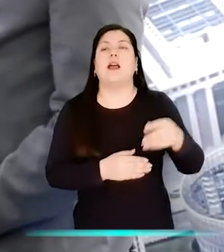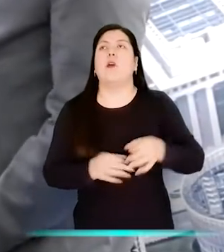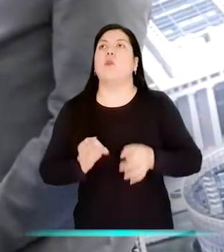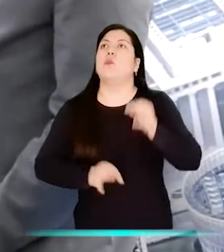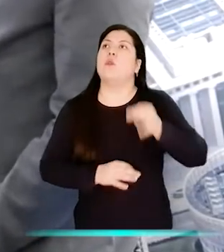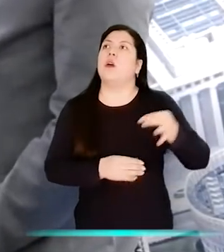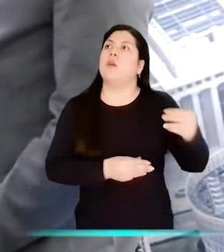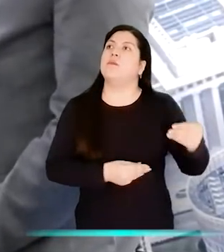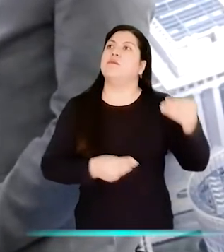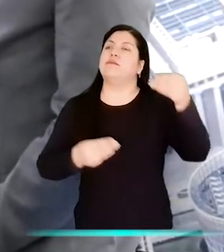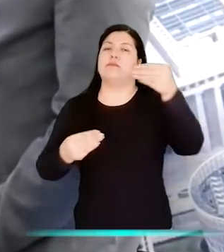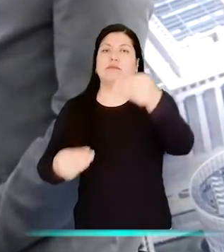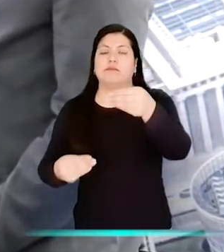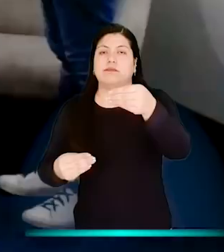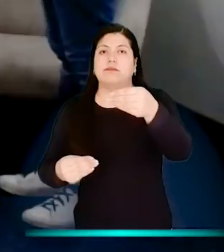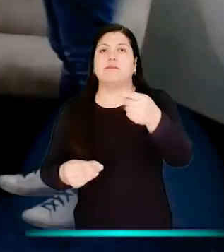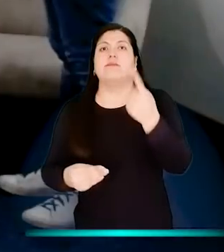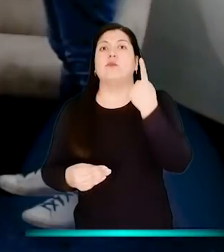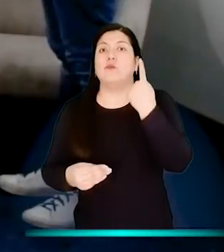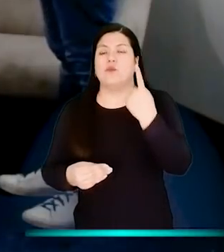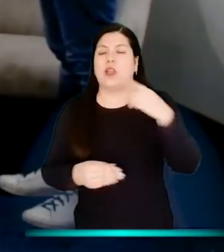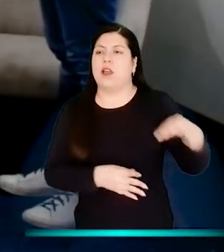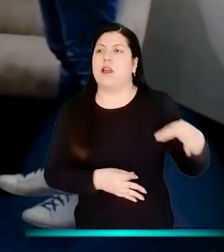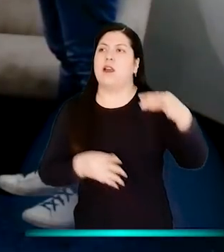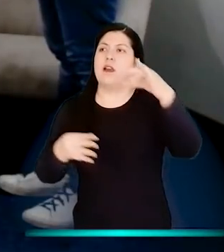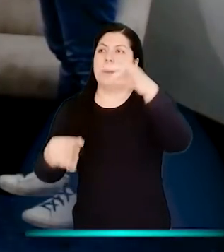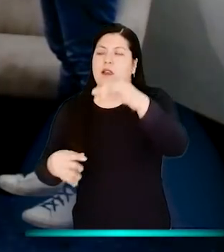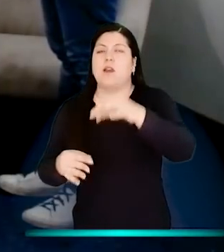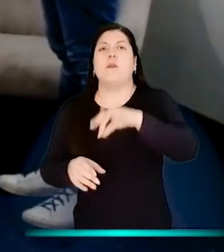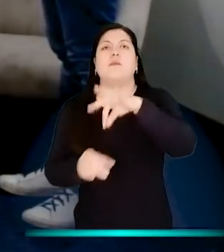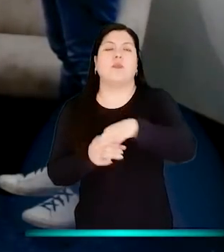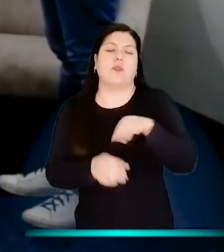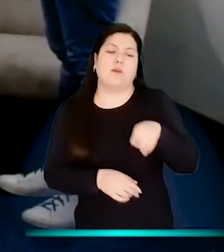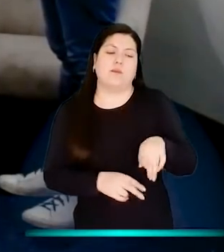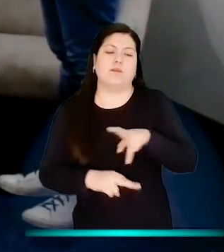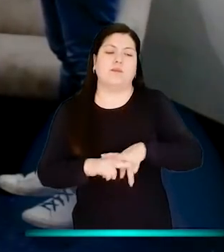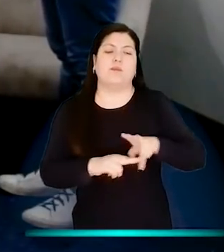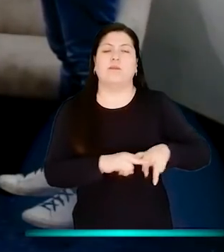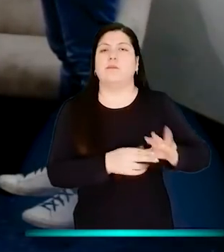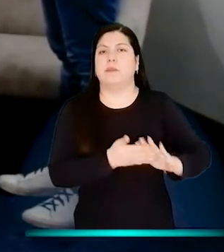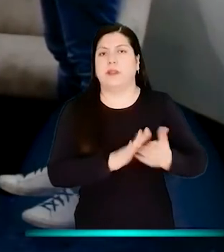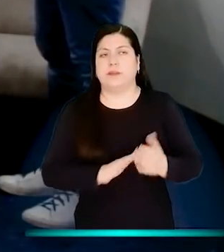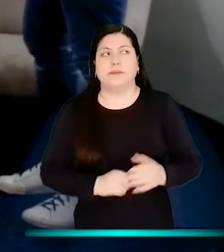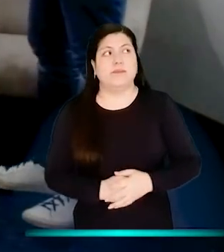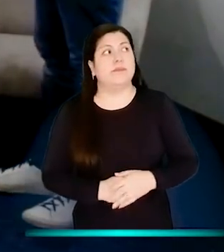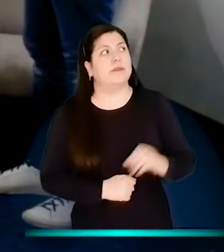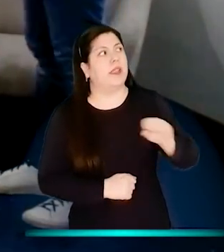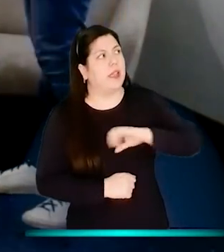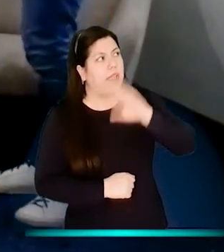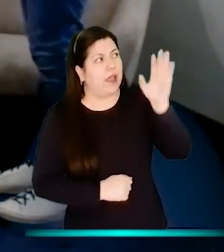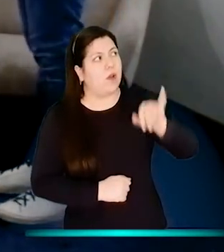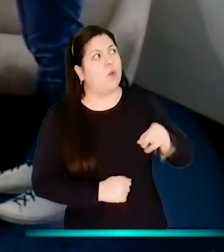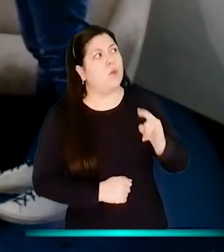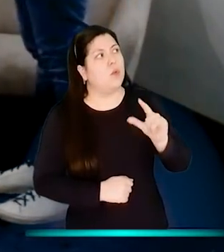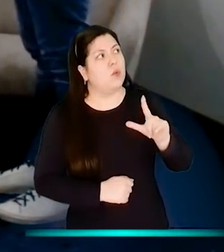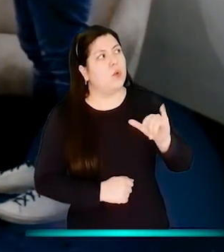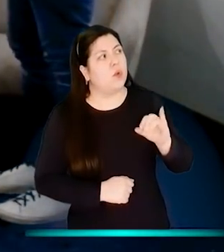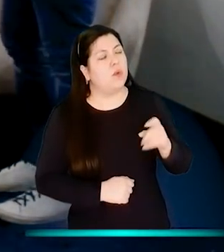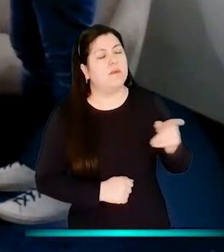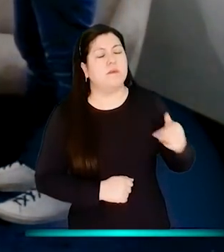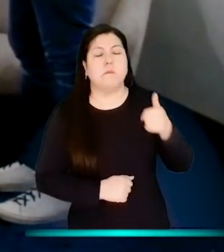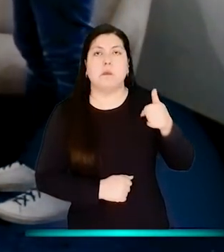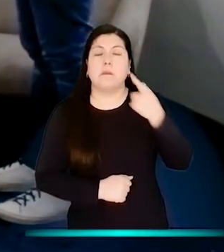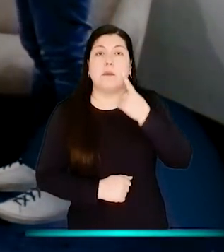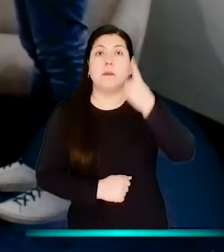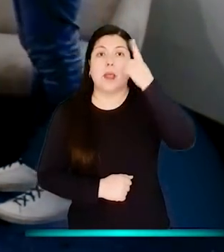jurado de votación también les podrá entregar la tarjeta electoral para que ejerzan su voto por estas circunscripciones. Claro, Julio, esa es una novedad